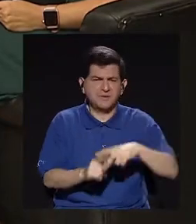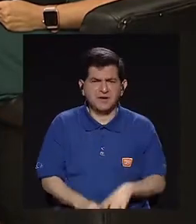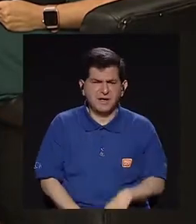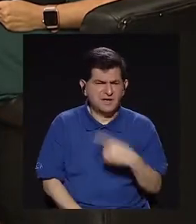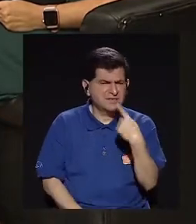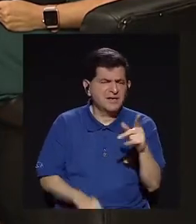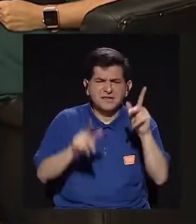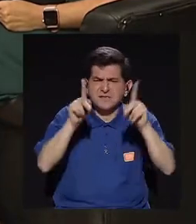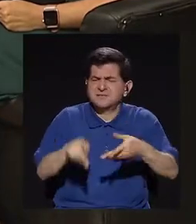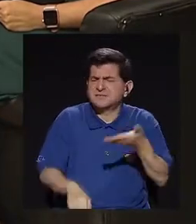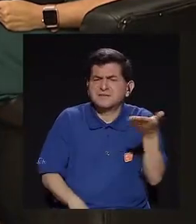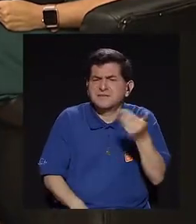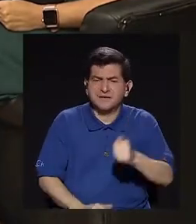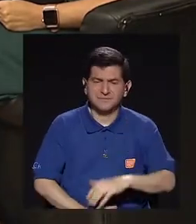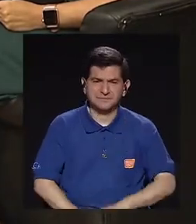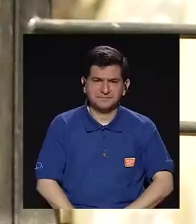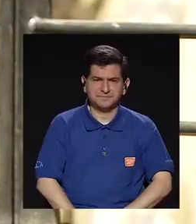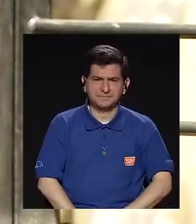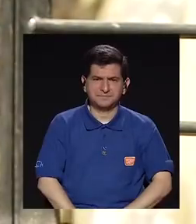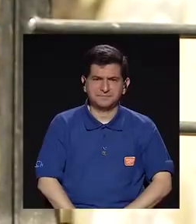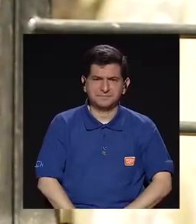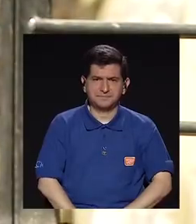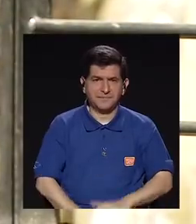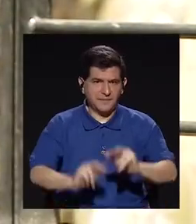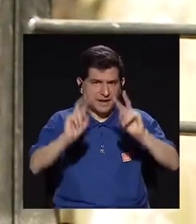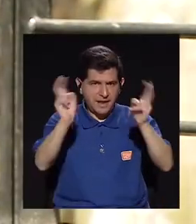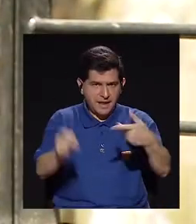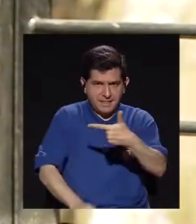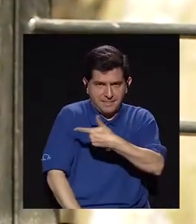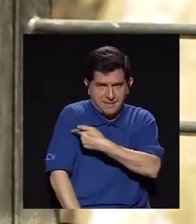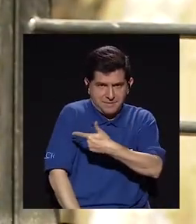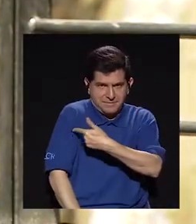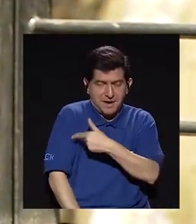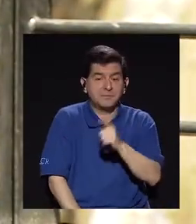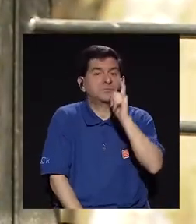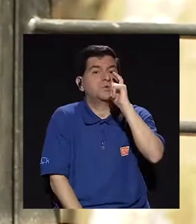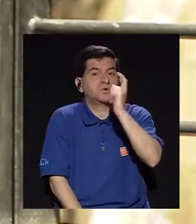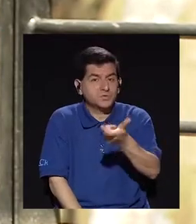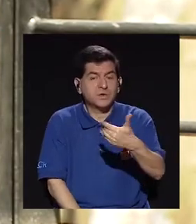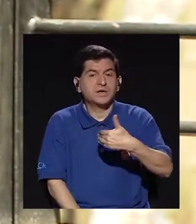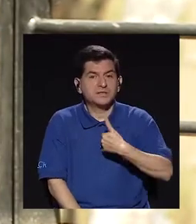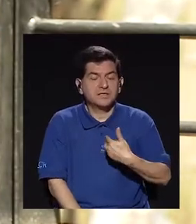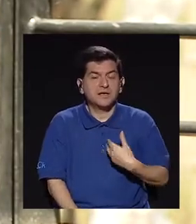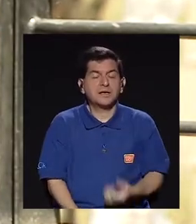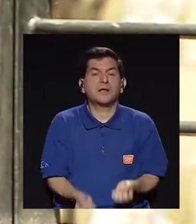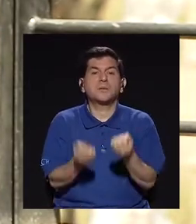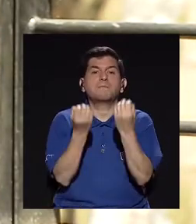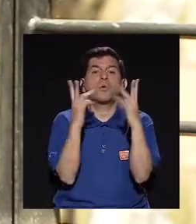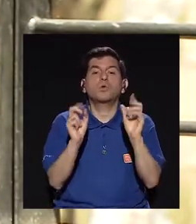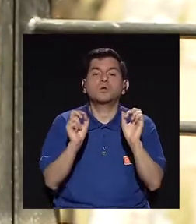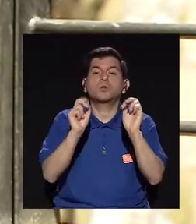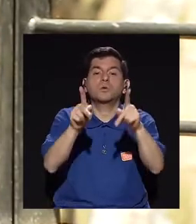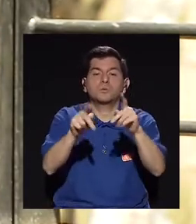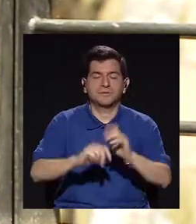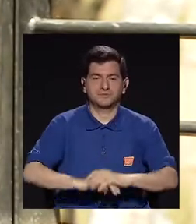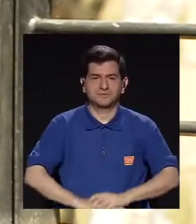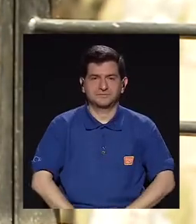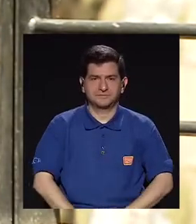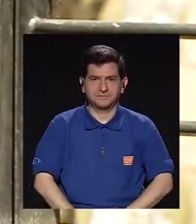¿Qué podemos decirle a esas personas al respecto? Bueno, en el tema de vacunas, afortunadamente tenemos muchas